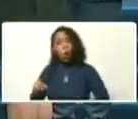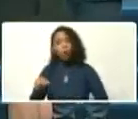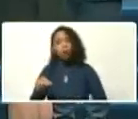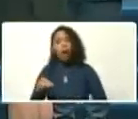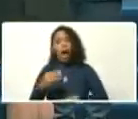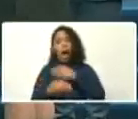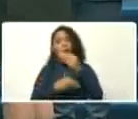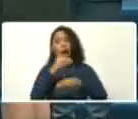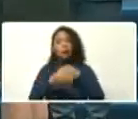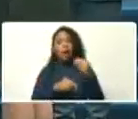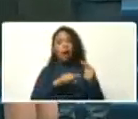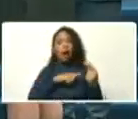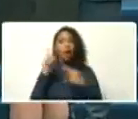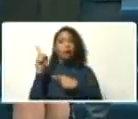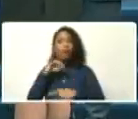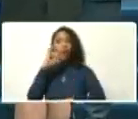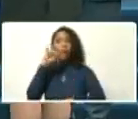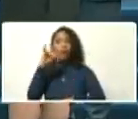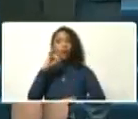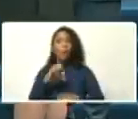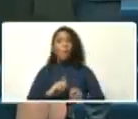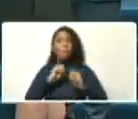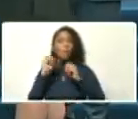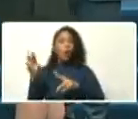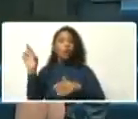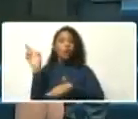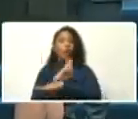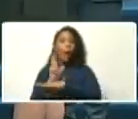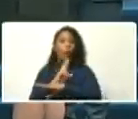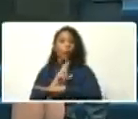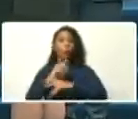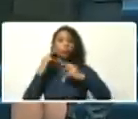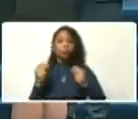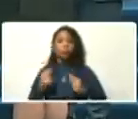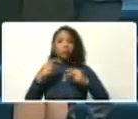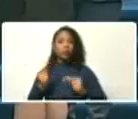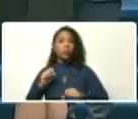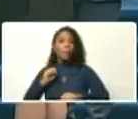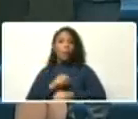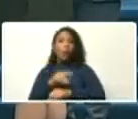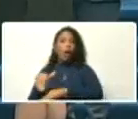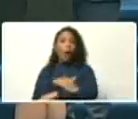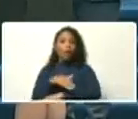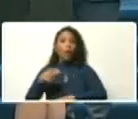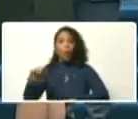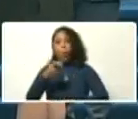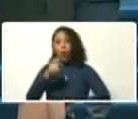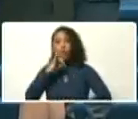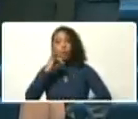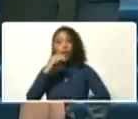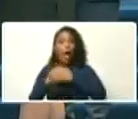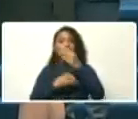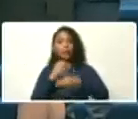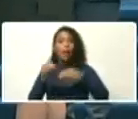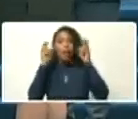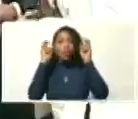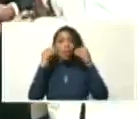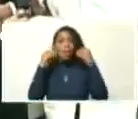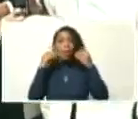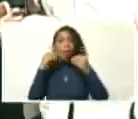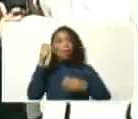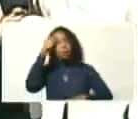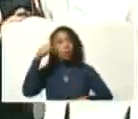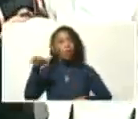llevar esta información oportuna, veraz, permanente, salir temprano a la calle, buscar la noticia, generar contenidos para que el